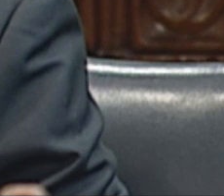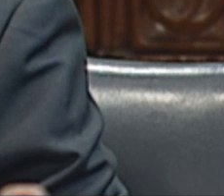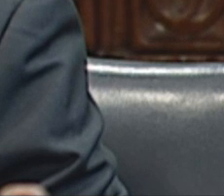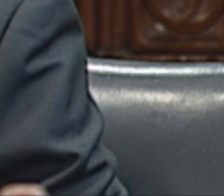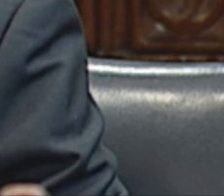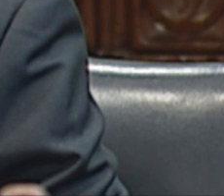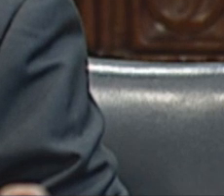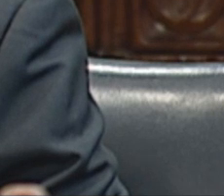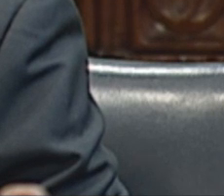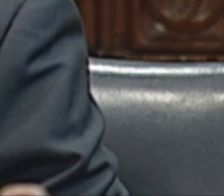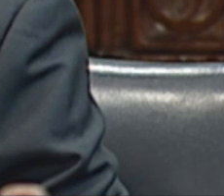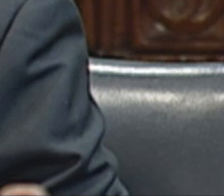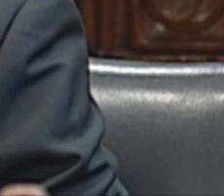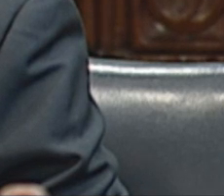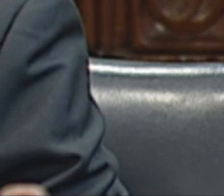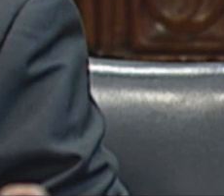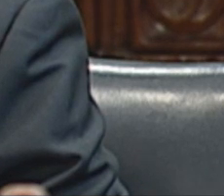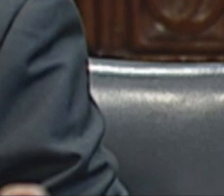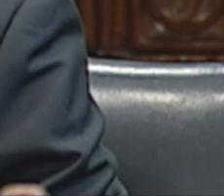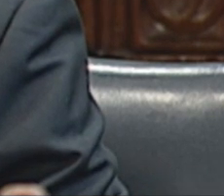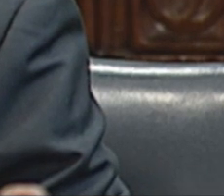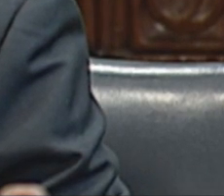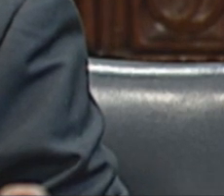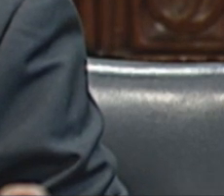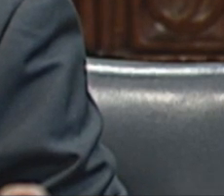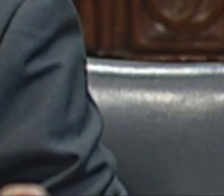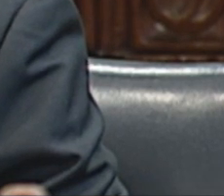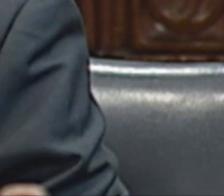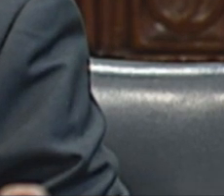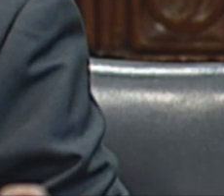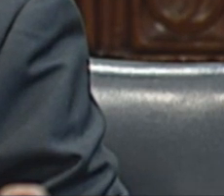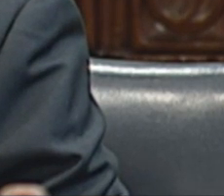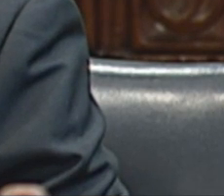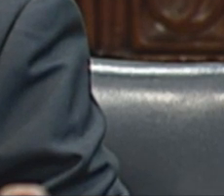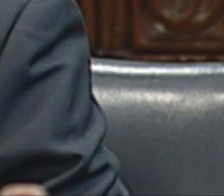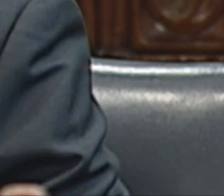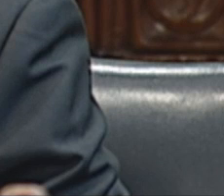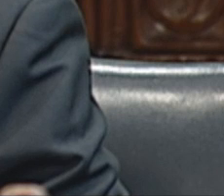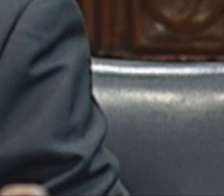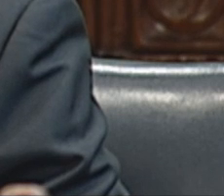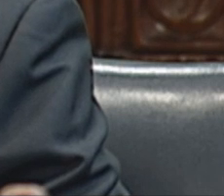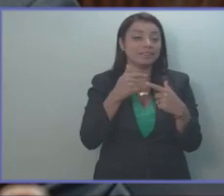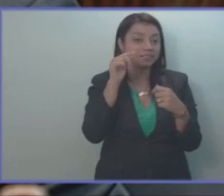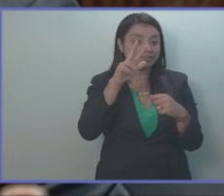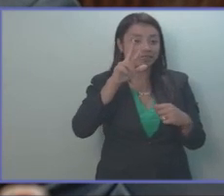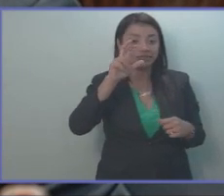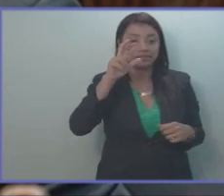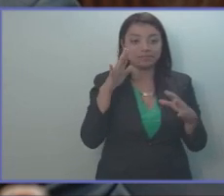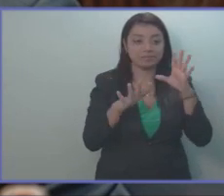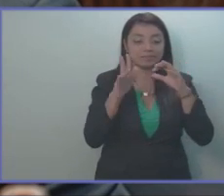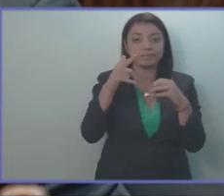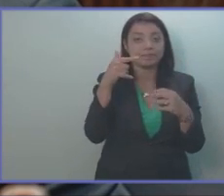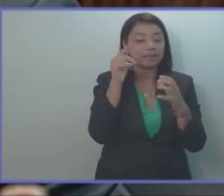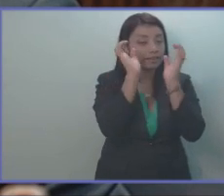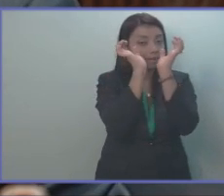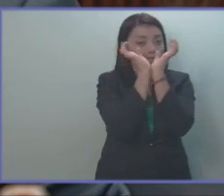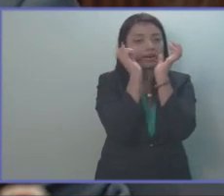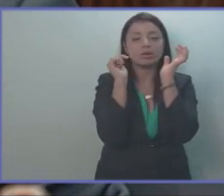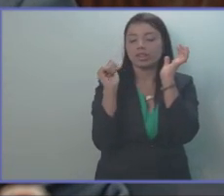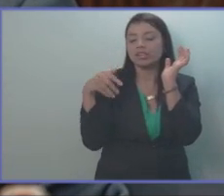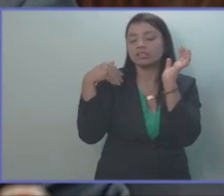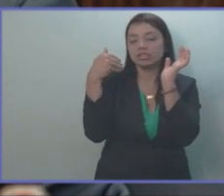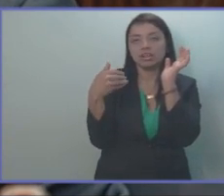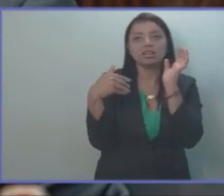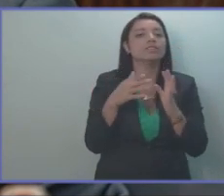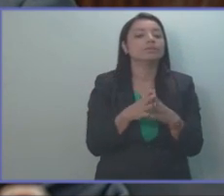Diario Oficial número 85, tomo 335 del 13 de mayo de ese mismo año,